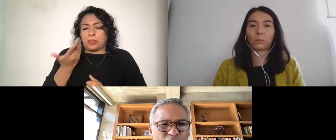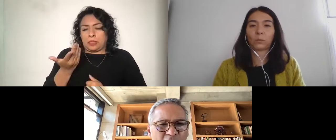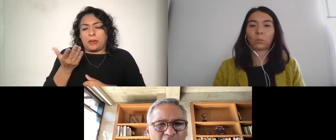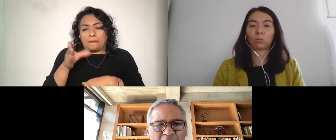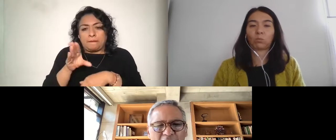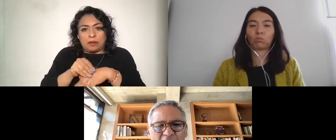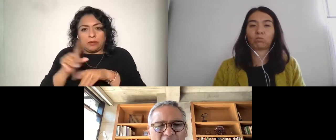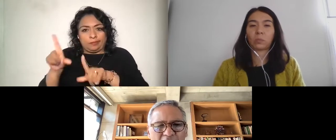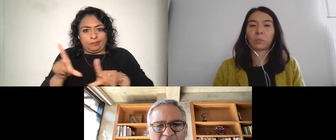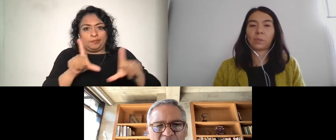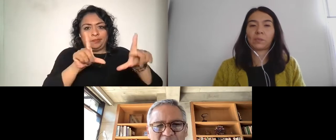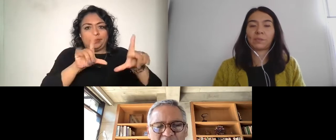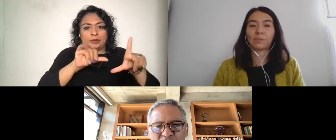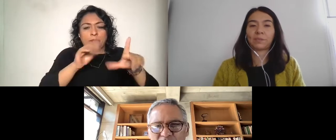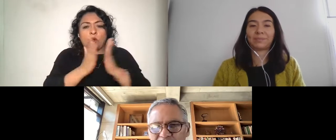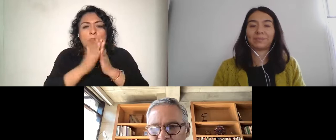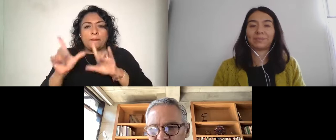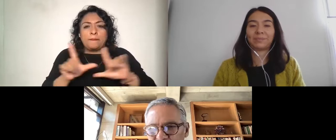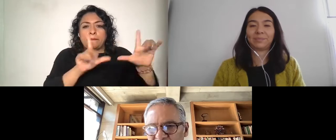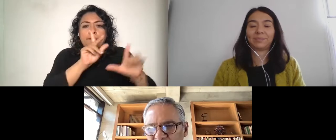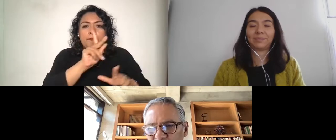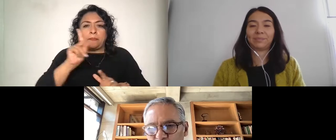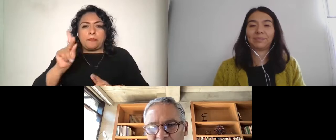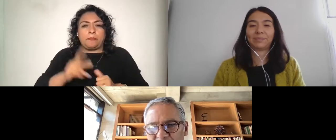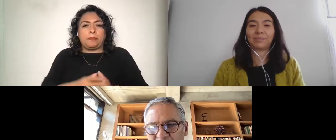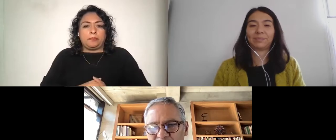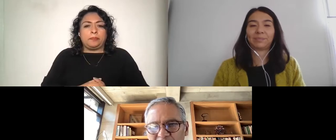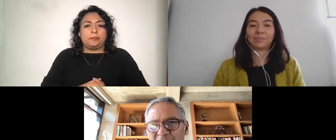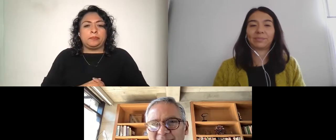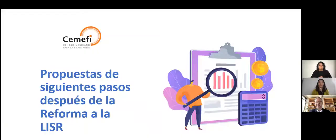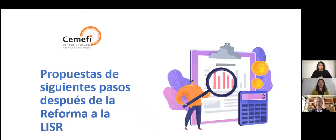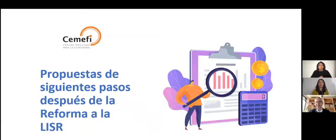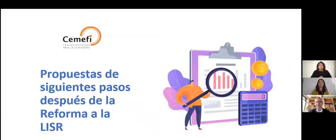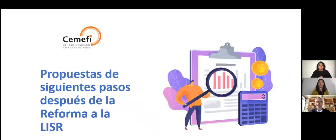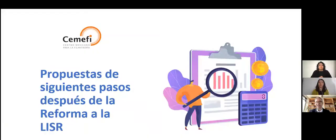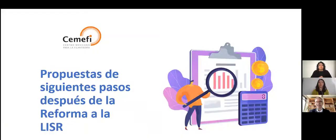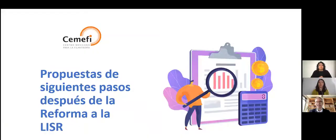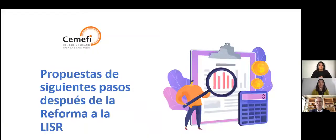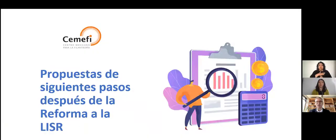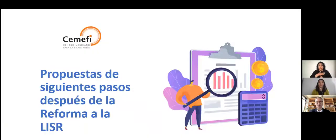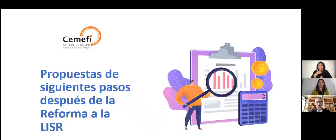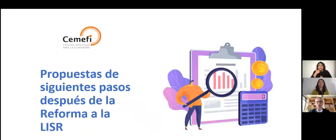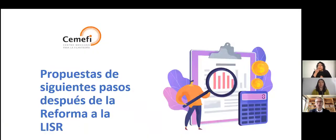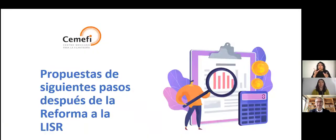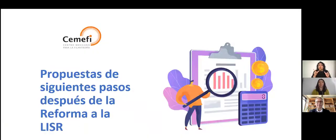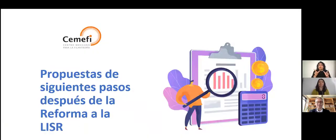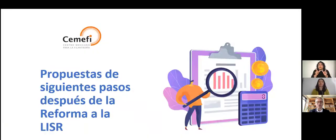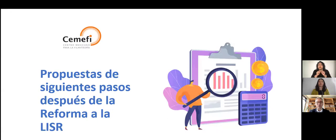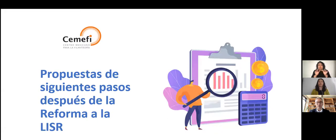si me ponen la presentación, voy a tratar de resumir un